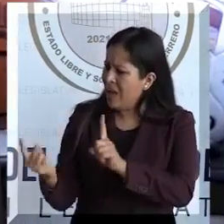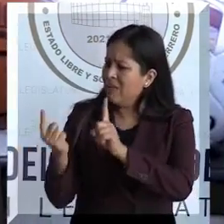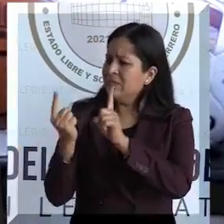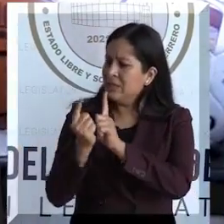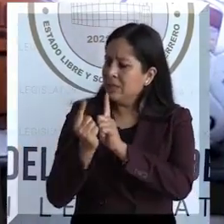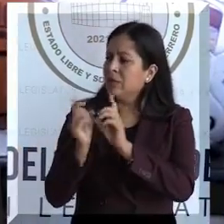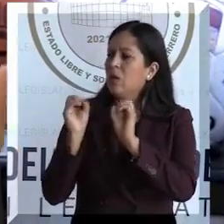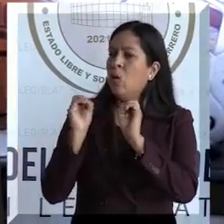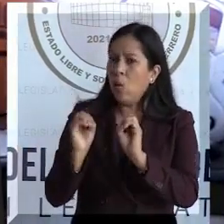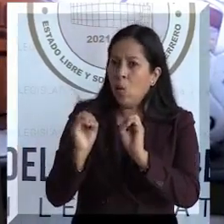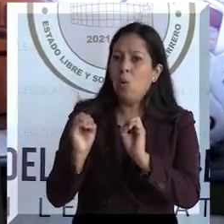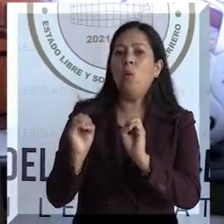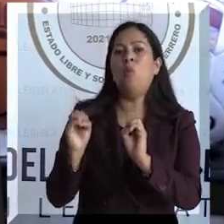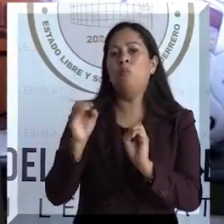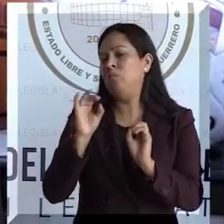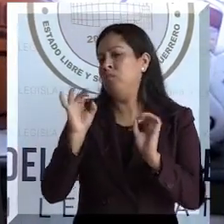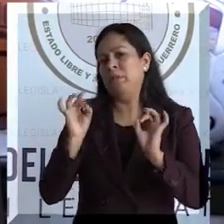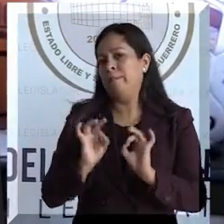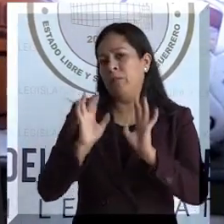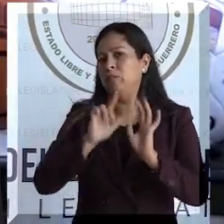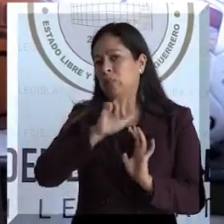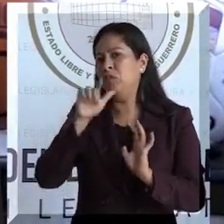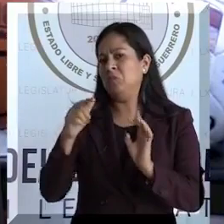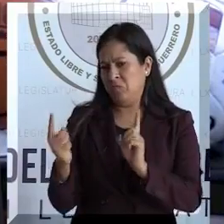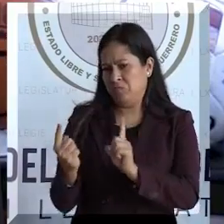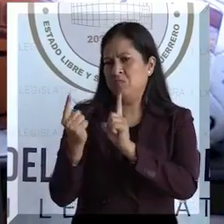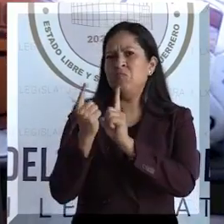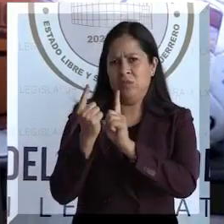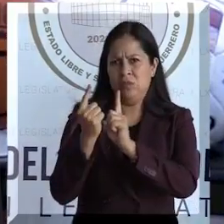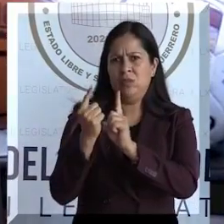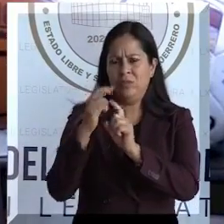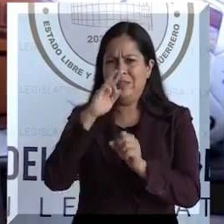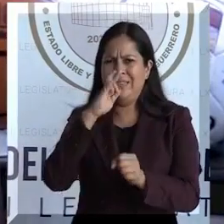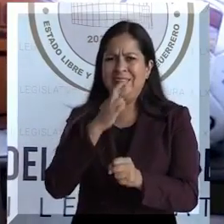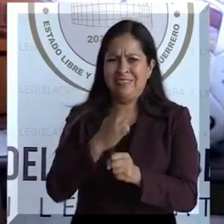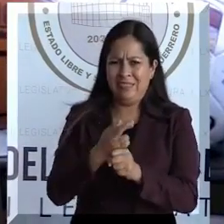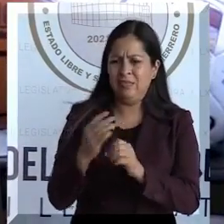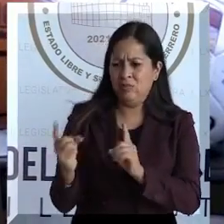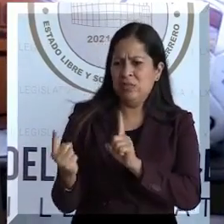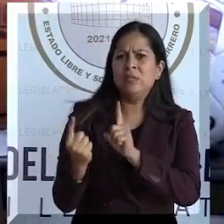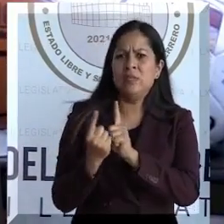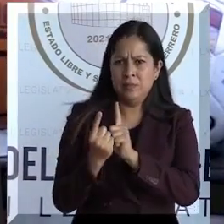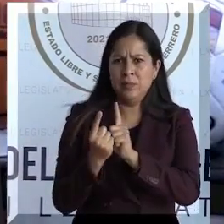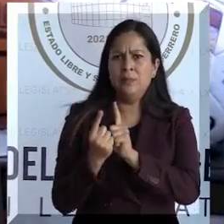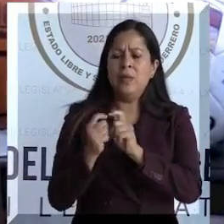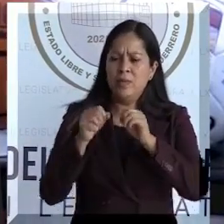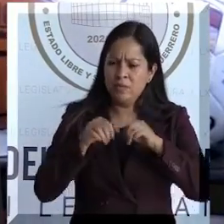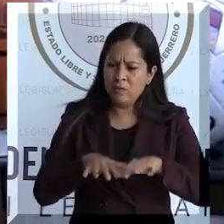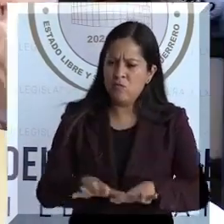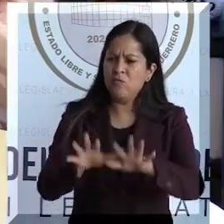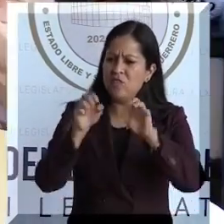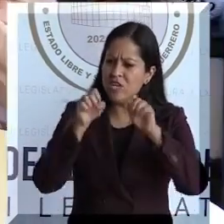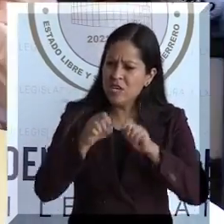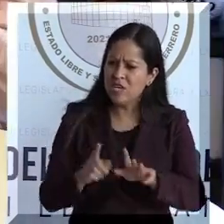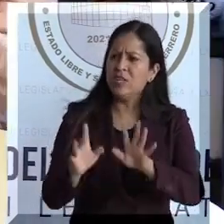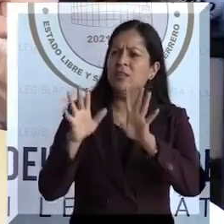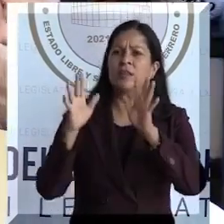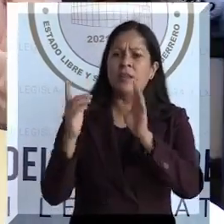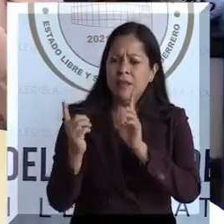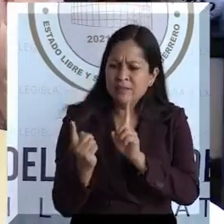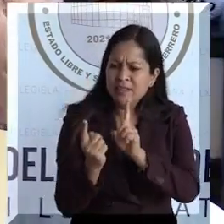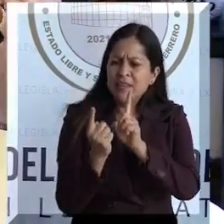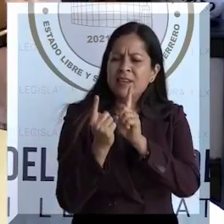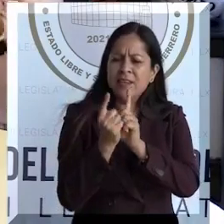su momento se prevé que haya acercamientos con esta secretaría con el objetivo de, digamos, difundir o